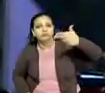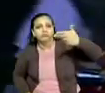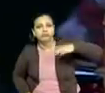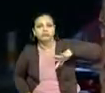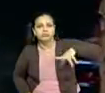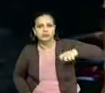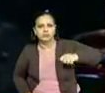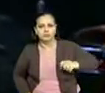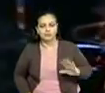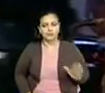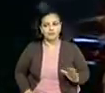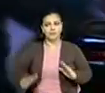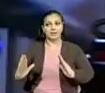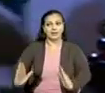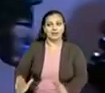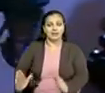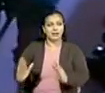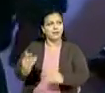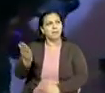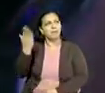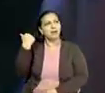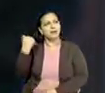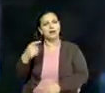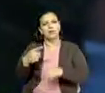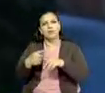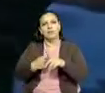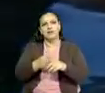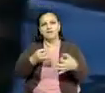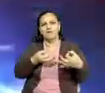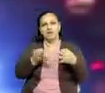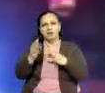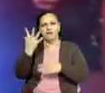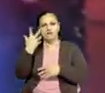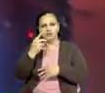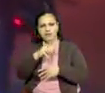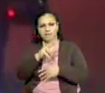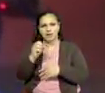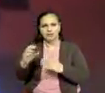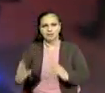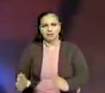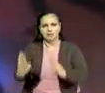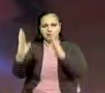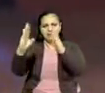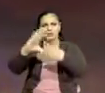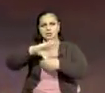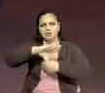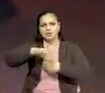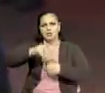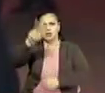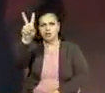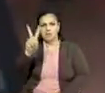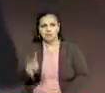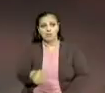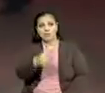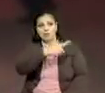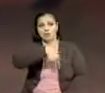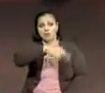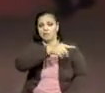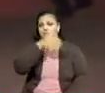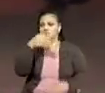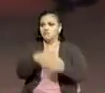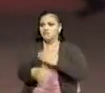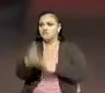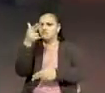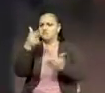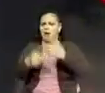consulado venezolano, hecho registrado el 20 de febrero, donde se llevaron una cantidad considerable de dinero. Este